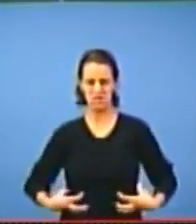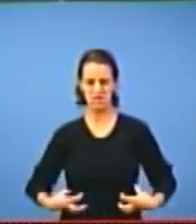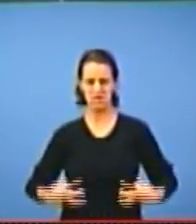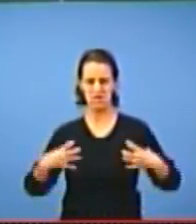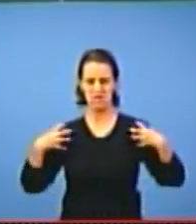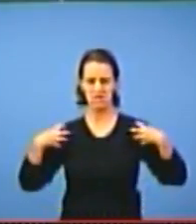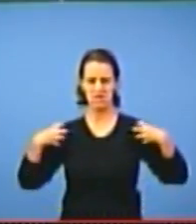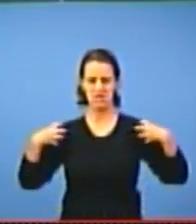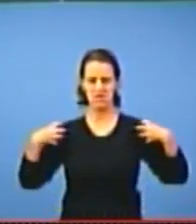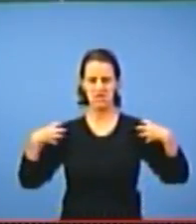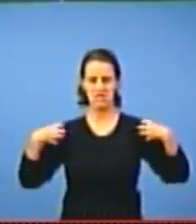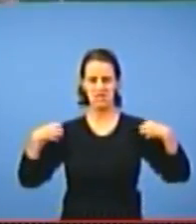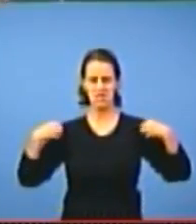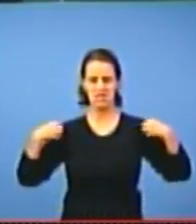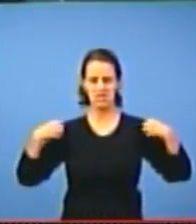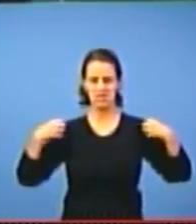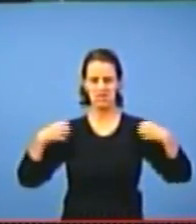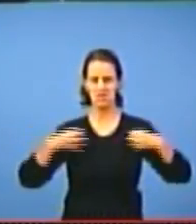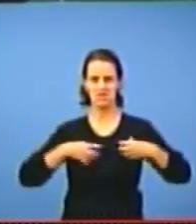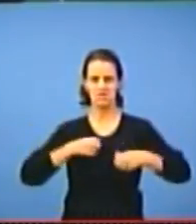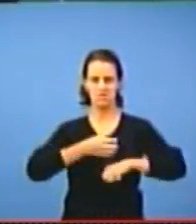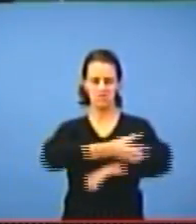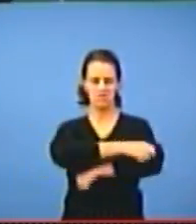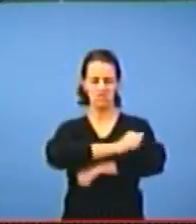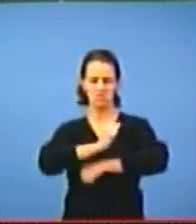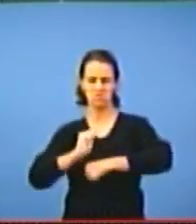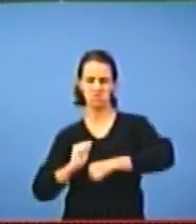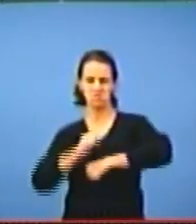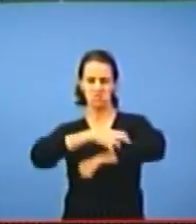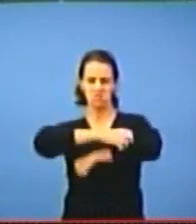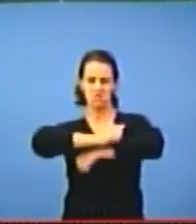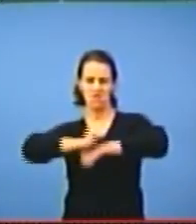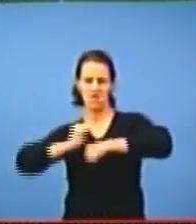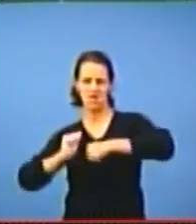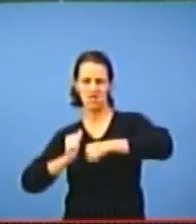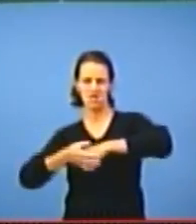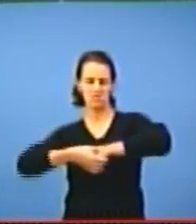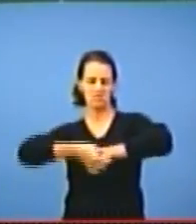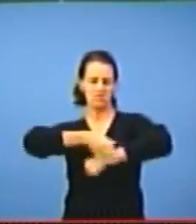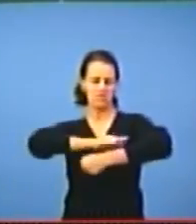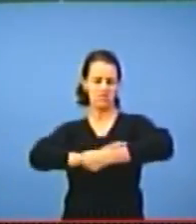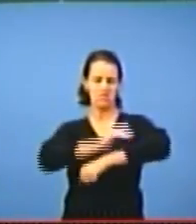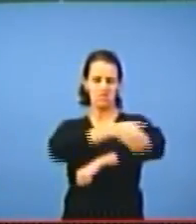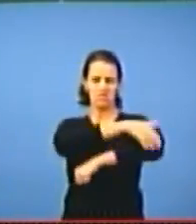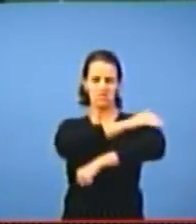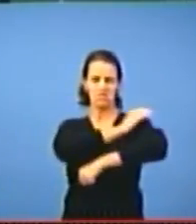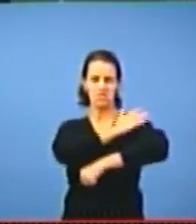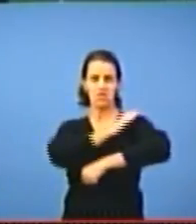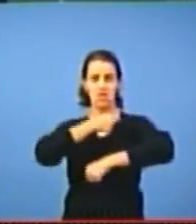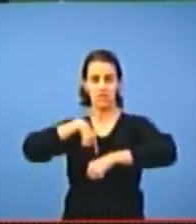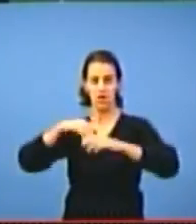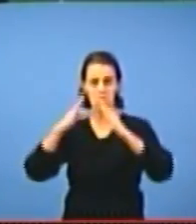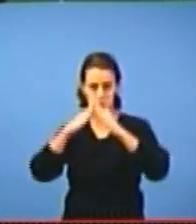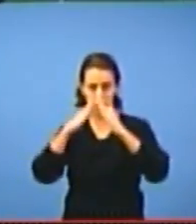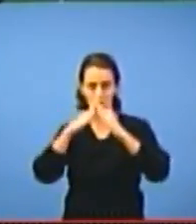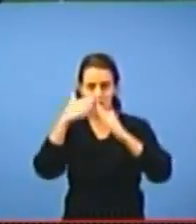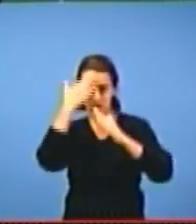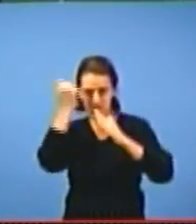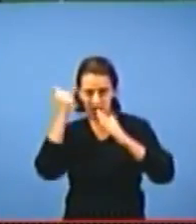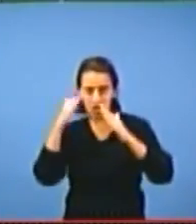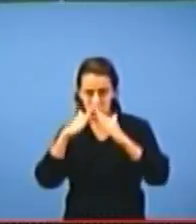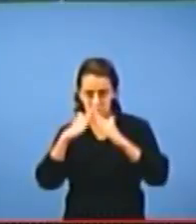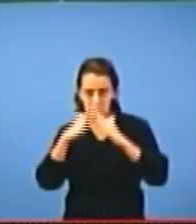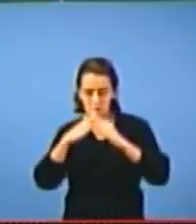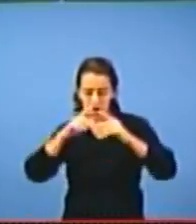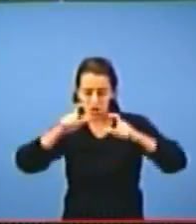ropas de piel de camello, pelo de camello. El profeta fue a vivir en el